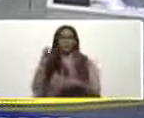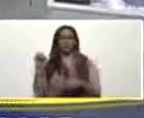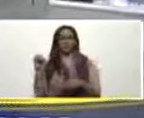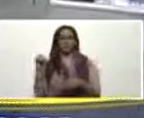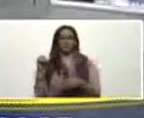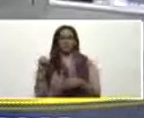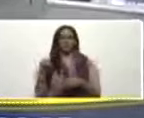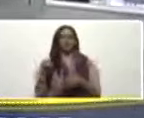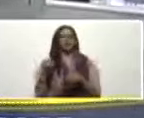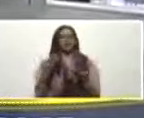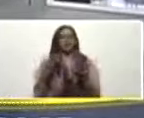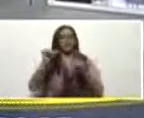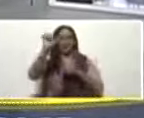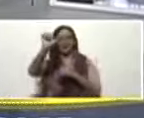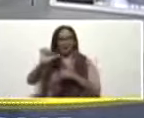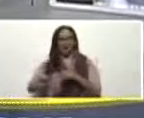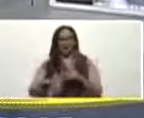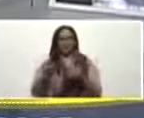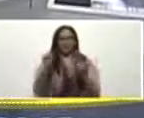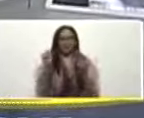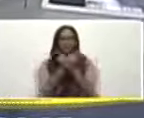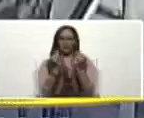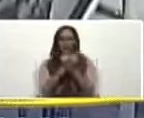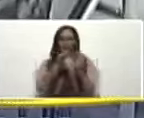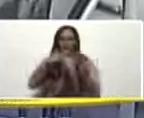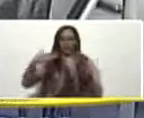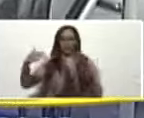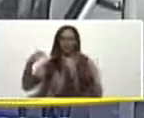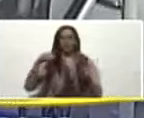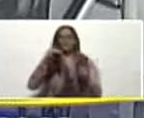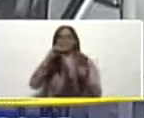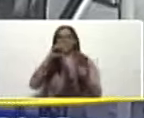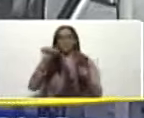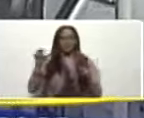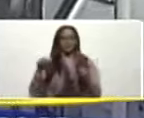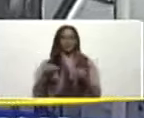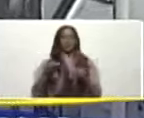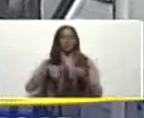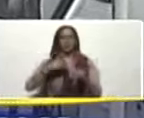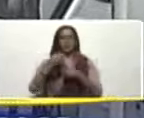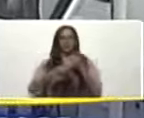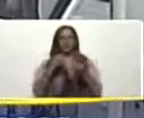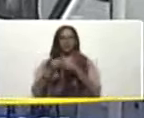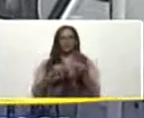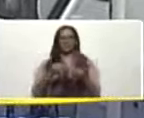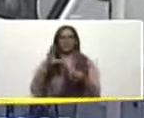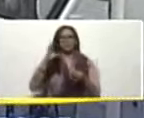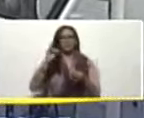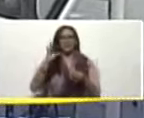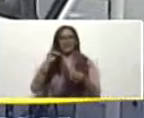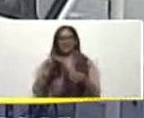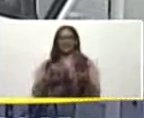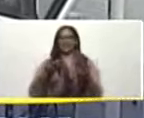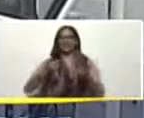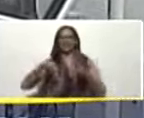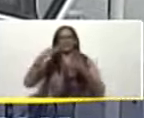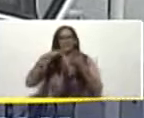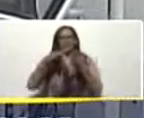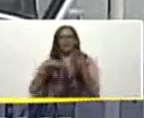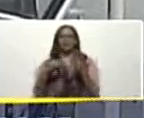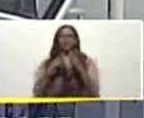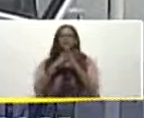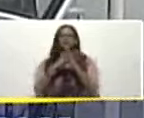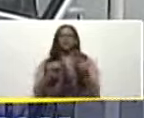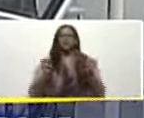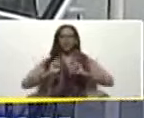que es para análisis mineralógico. Nosotros acá podemos hacer análisis de metalurgia, materiales, todo lo